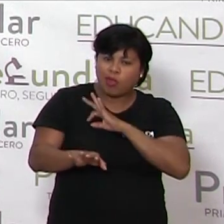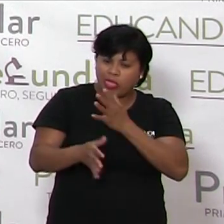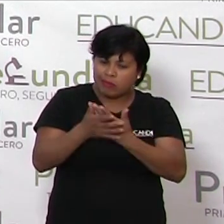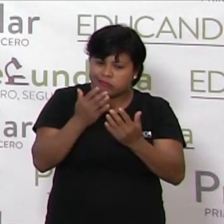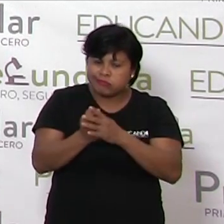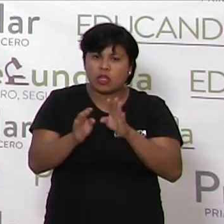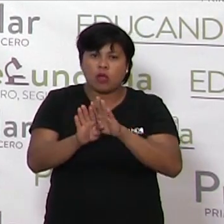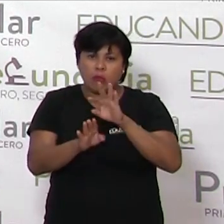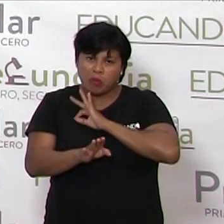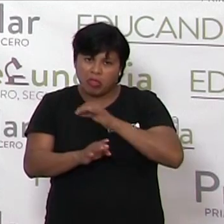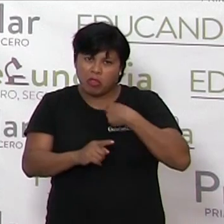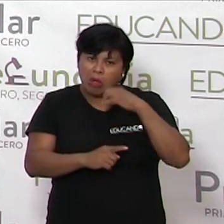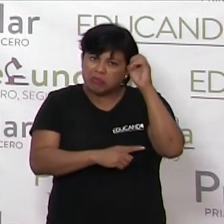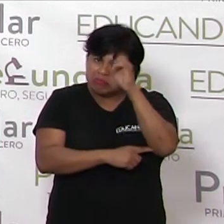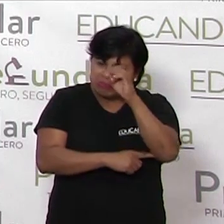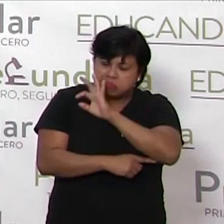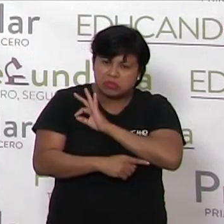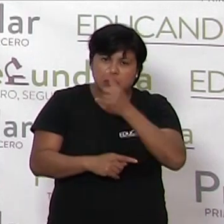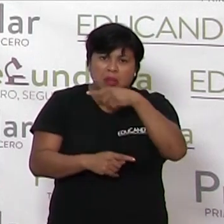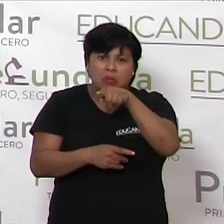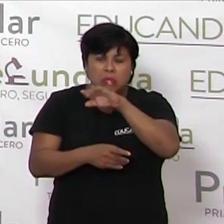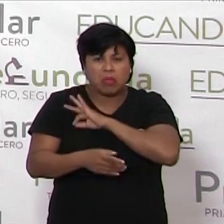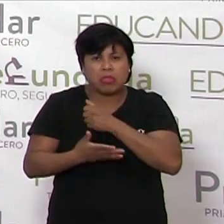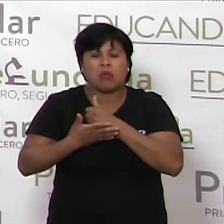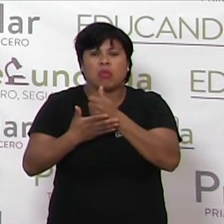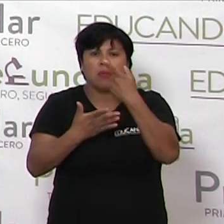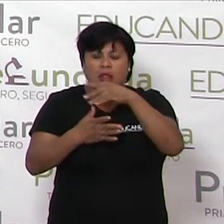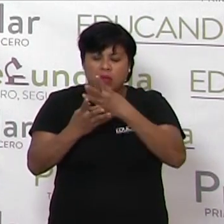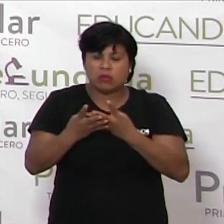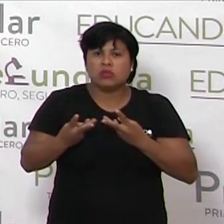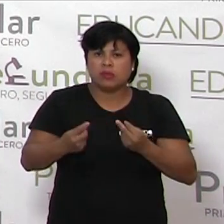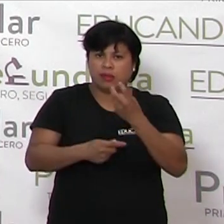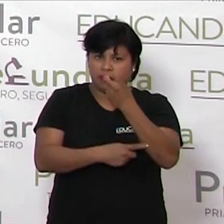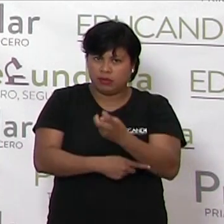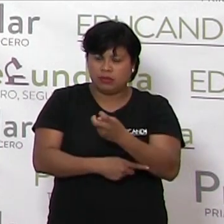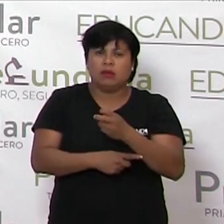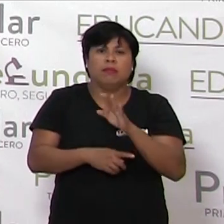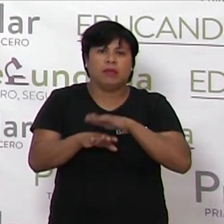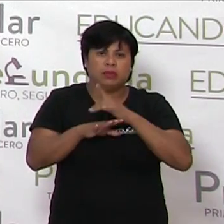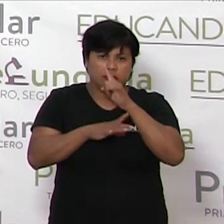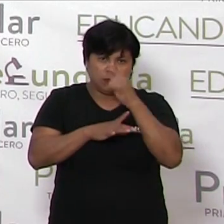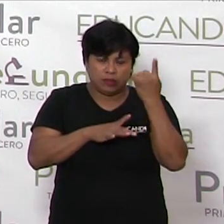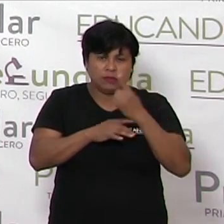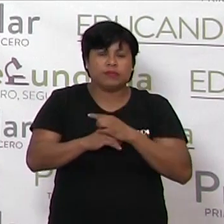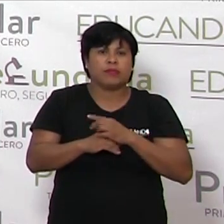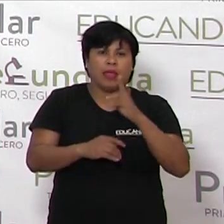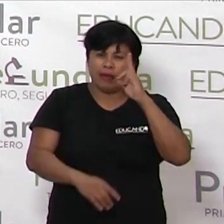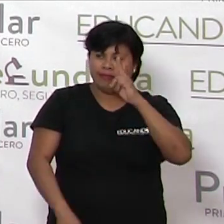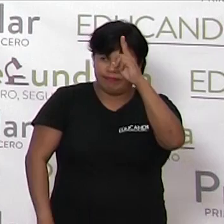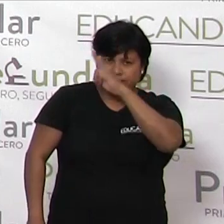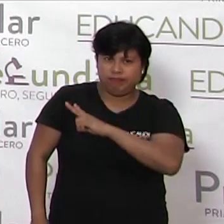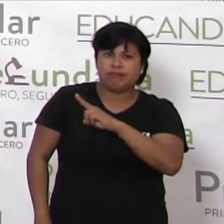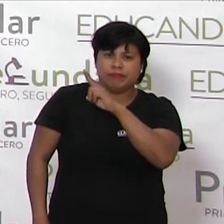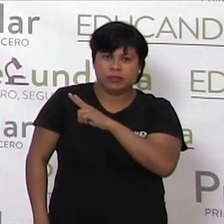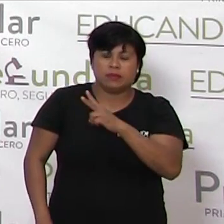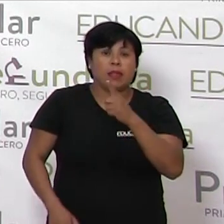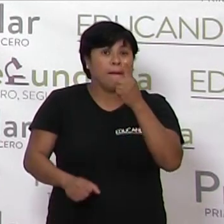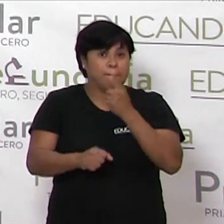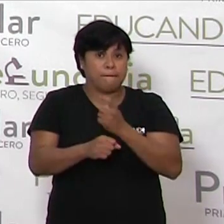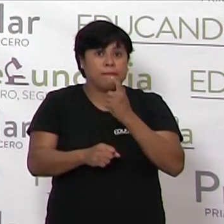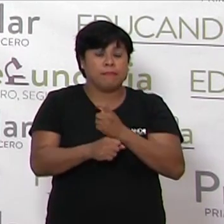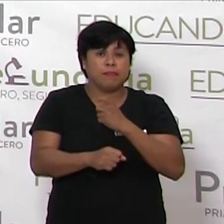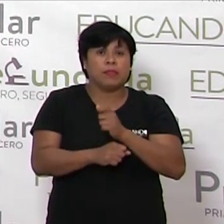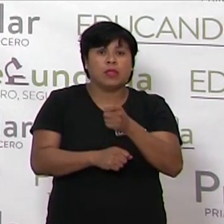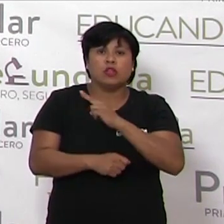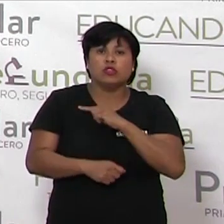estrategias, algunos tips que nos pueden ayudar a resolver esto, a identificar ese factor constante. Observemos. Dice